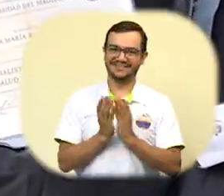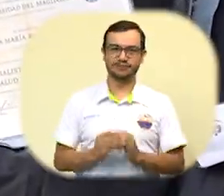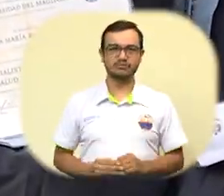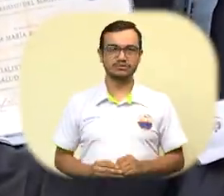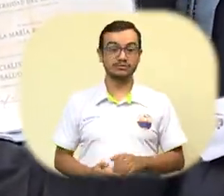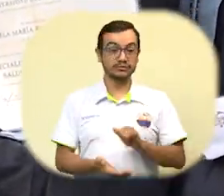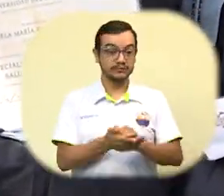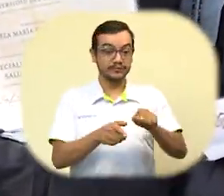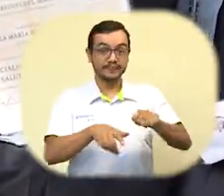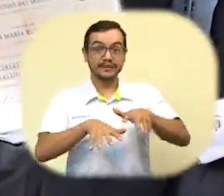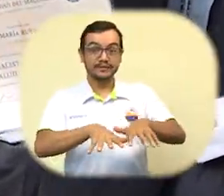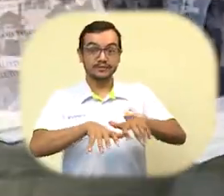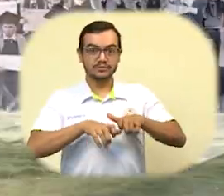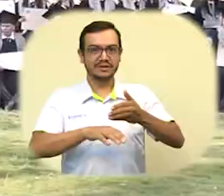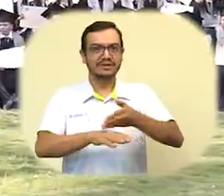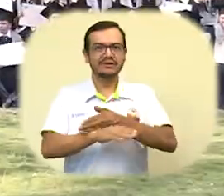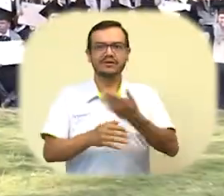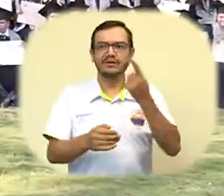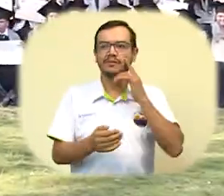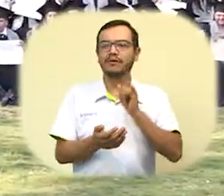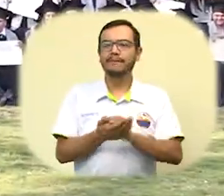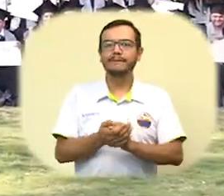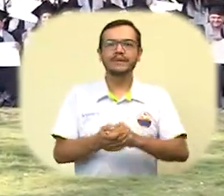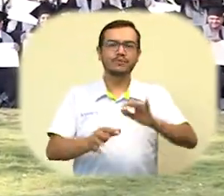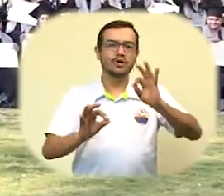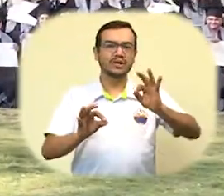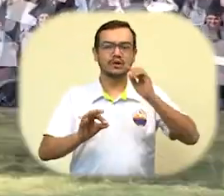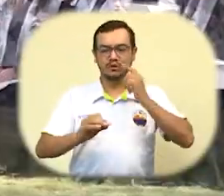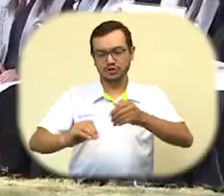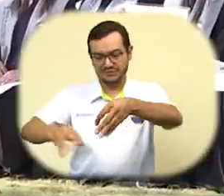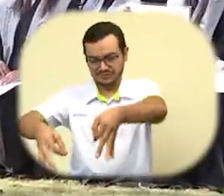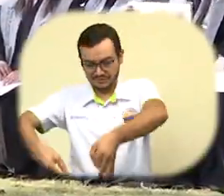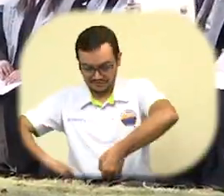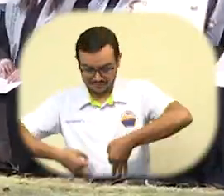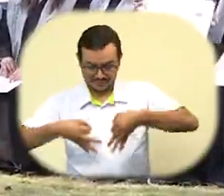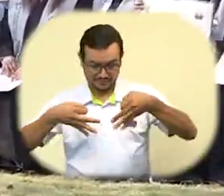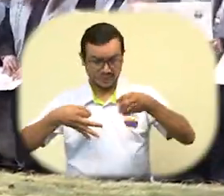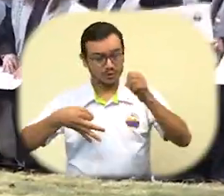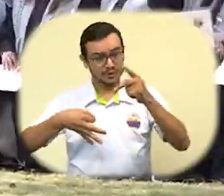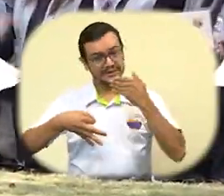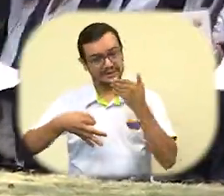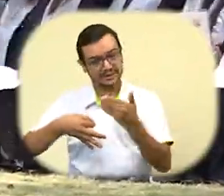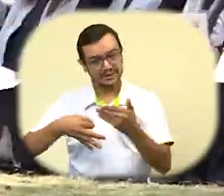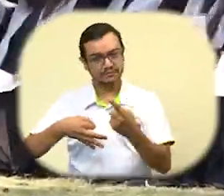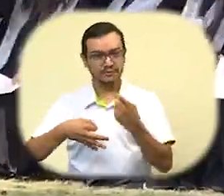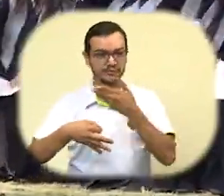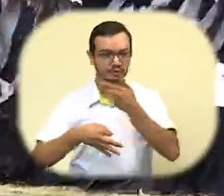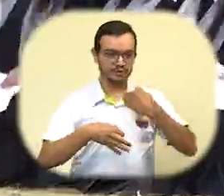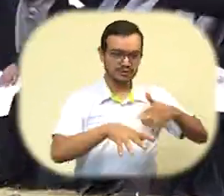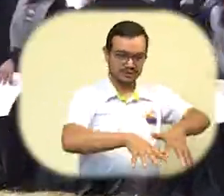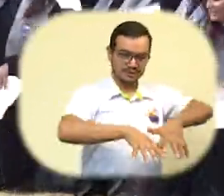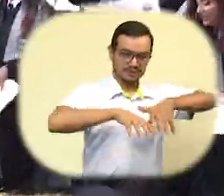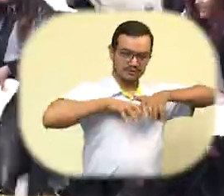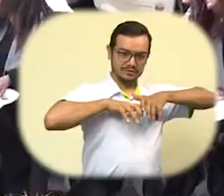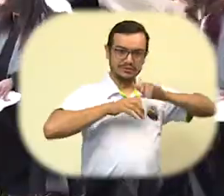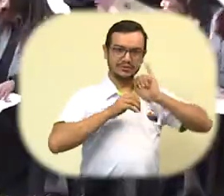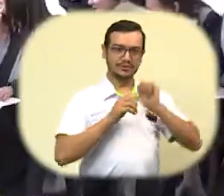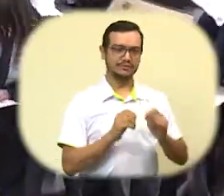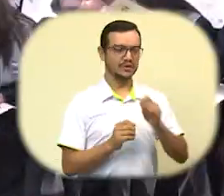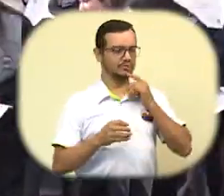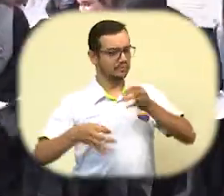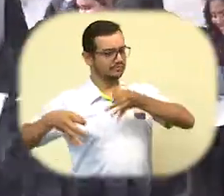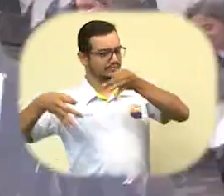tipo de actos han reemplazado la graduación por ventanilla, con el objetivo que los estudiantes y sus familiares tengan la oportunidad de recibir